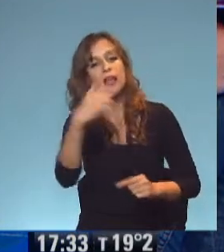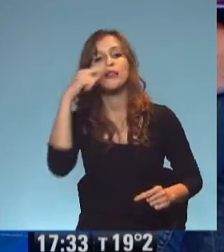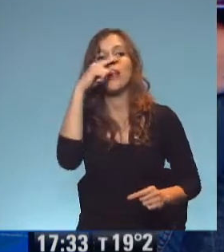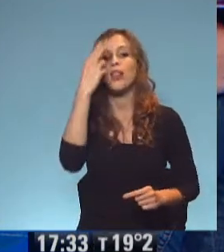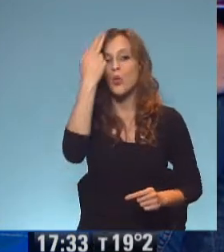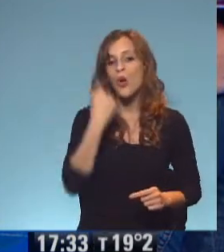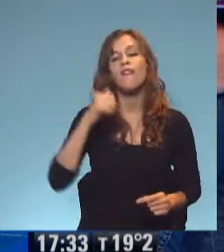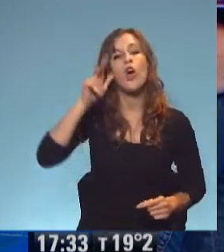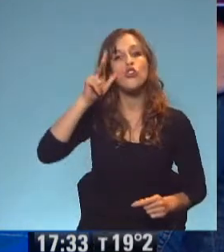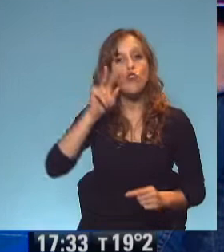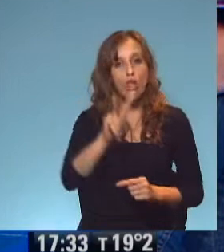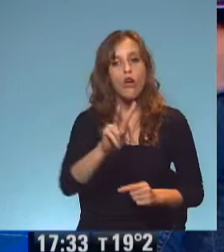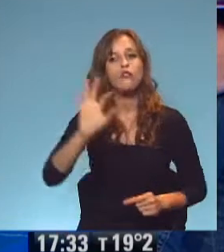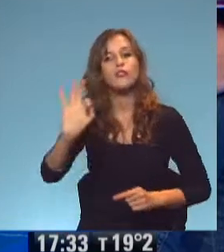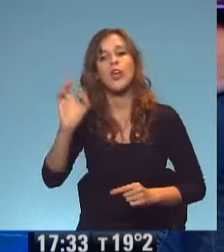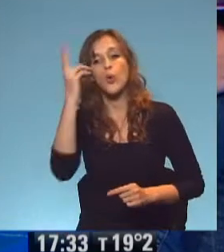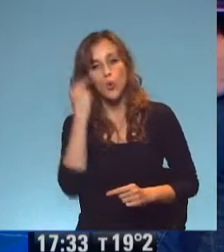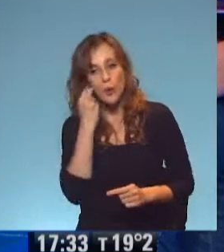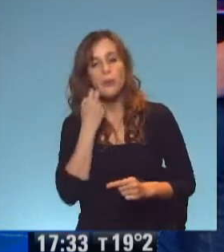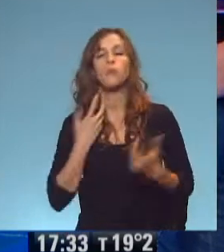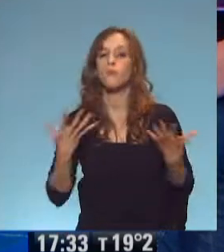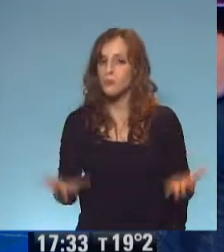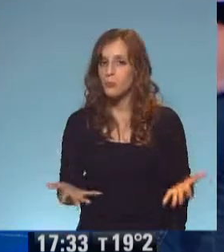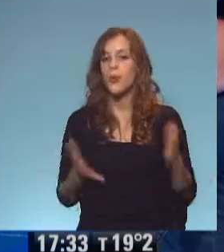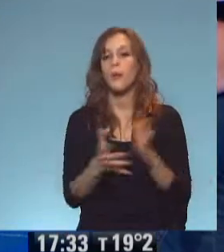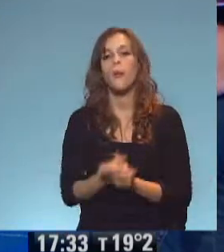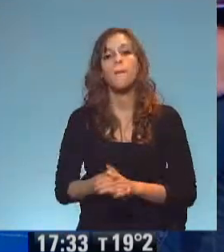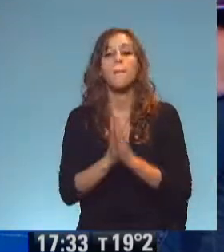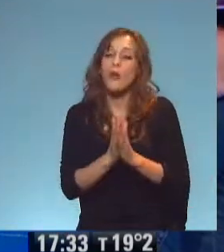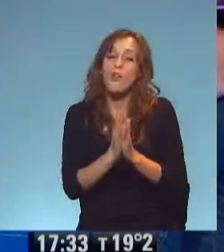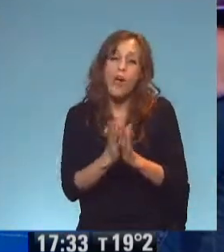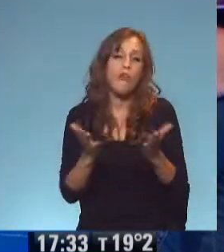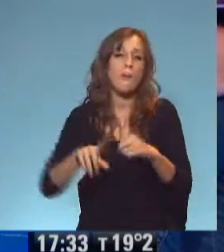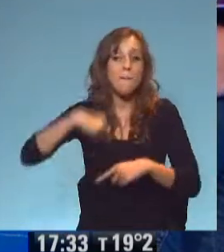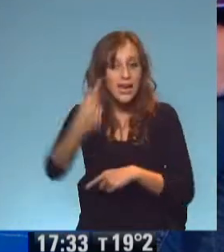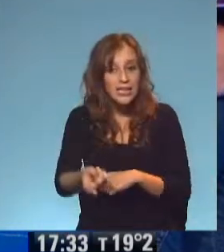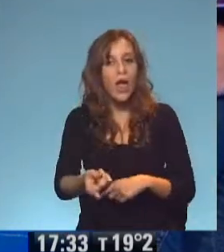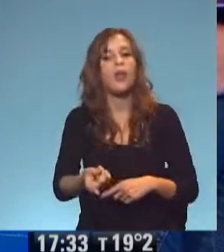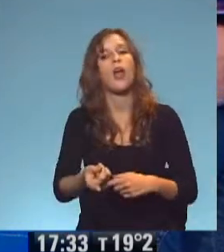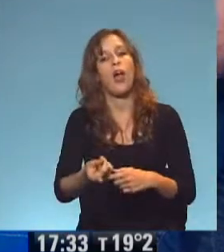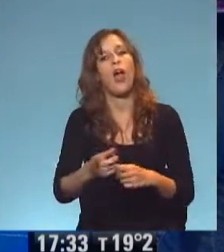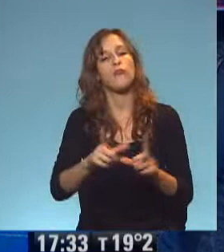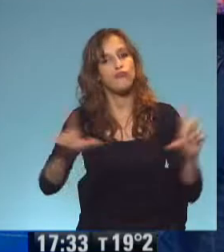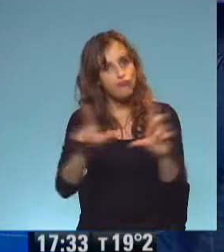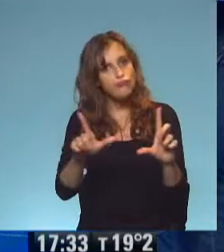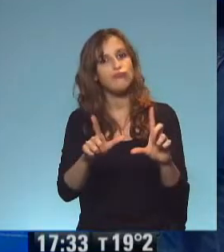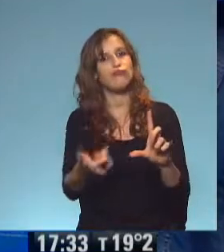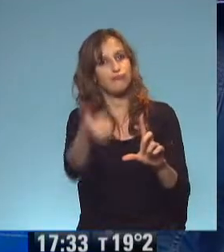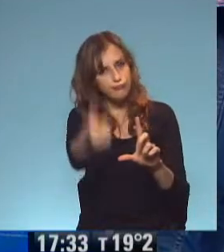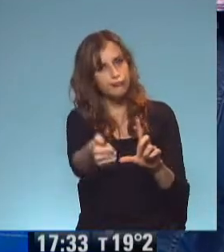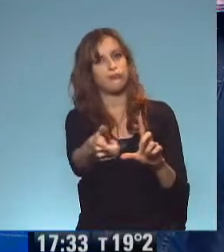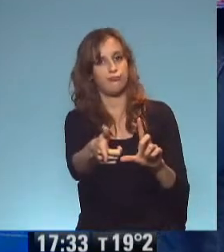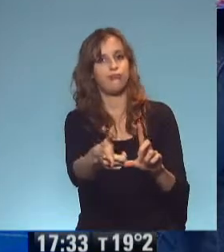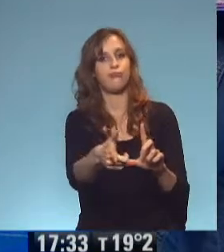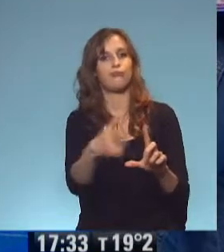1166-79-8209, como lo ven aquí en este momento. Exactamente. Y por favor, estén ahí mañana, que a las 16 horas volvemos a encontrarnos aquí en